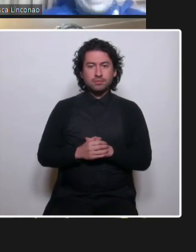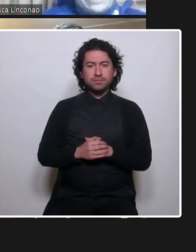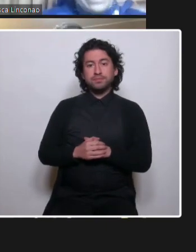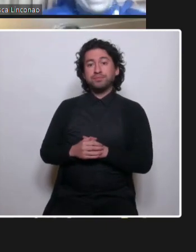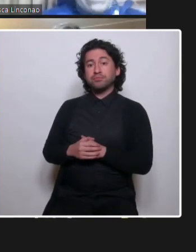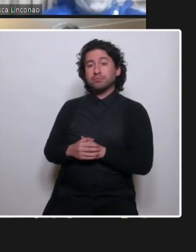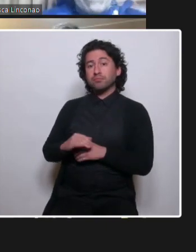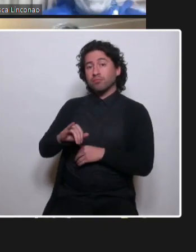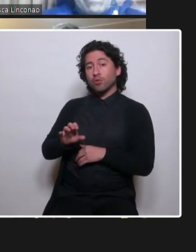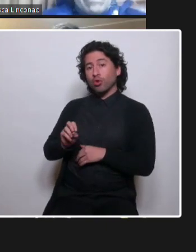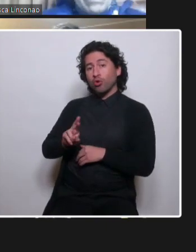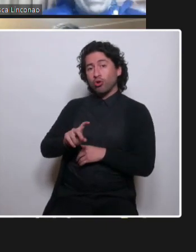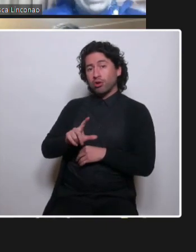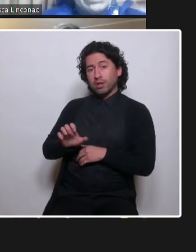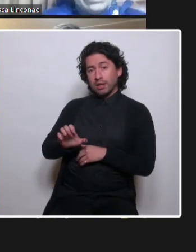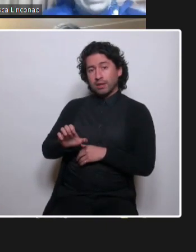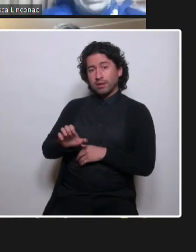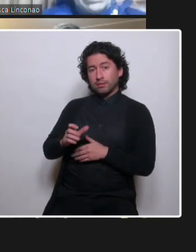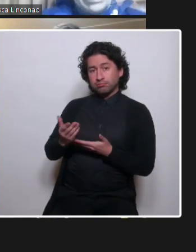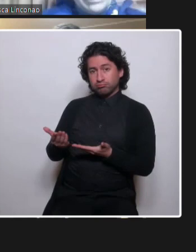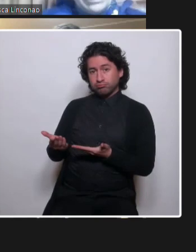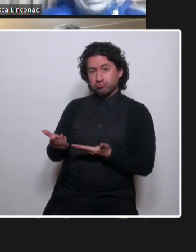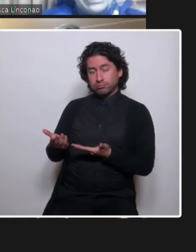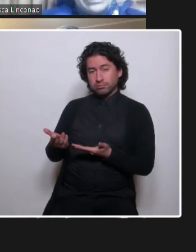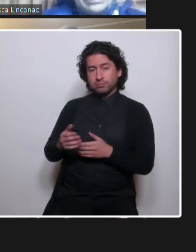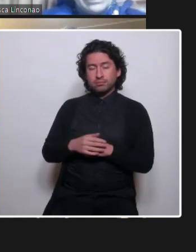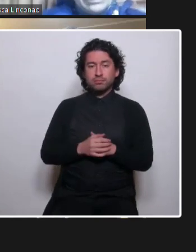Señor Jorge Arancibia.